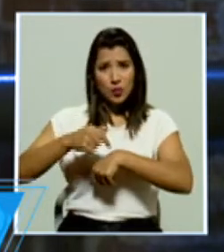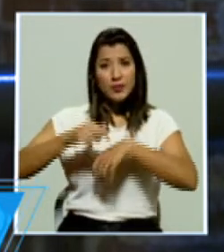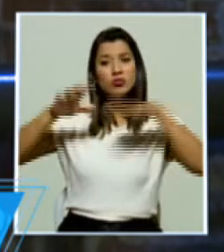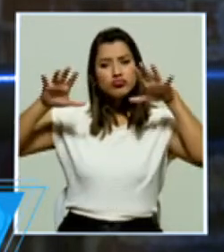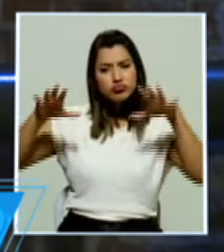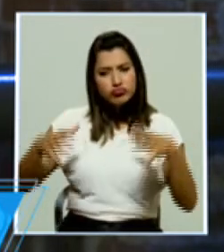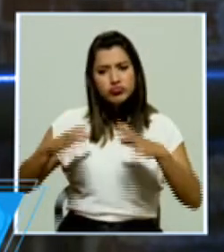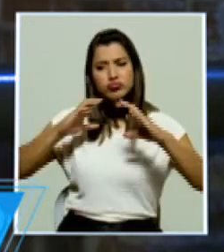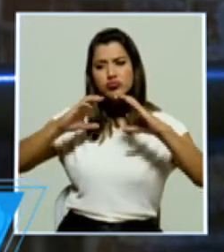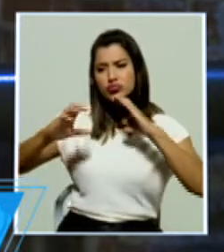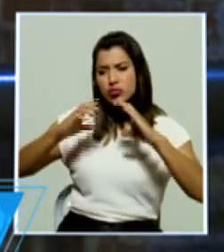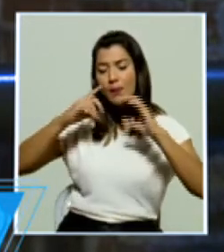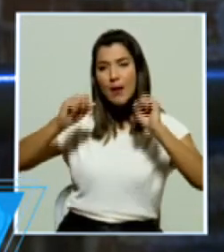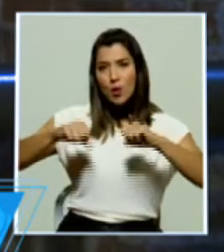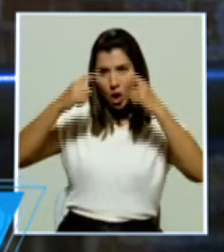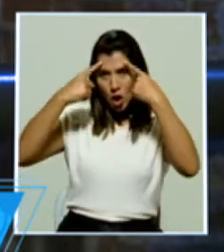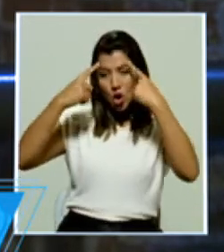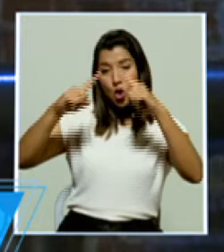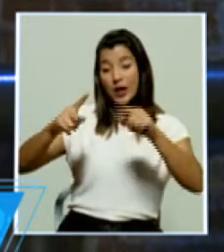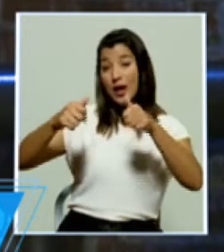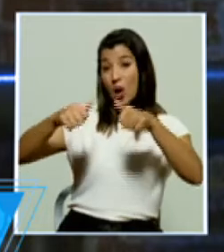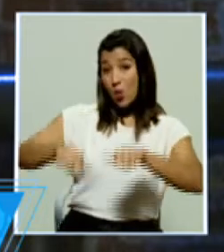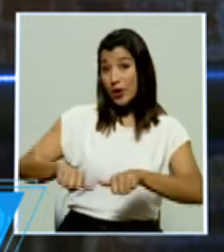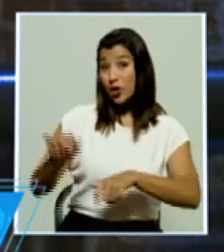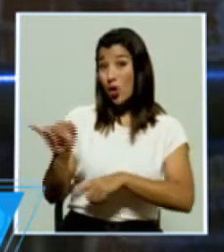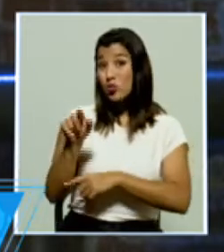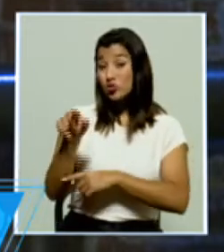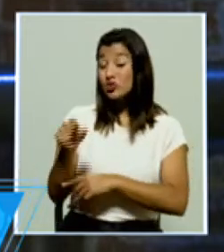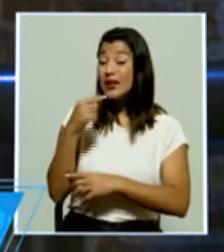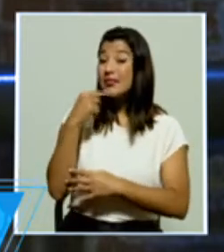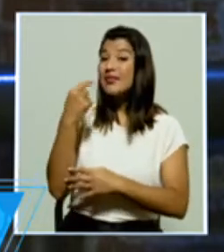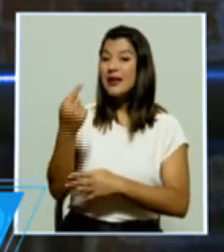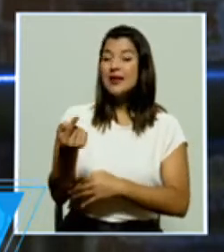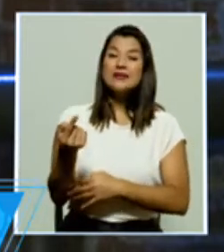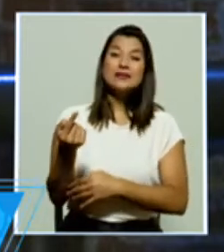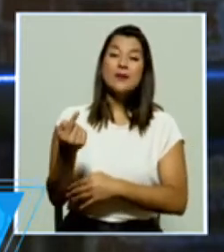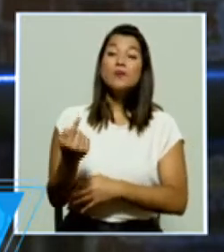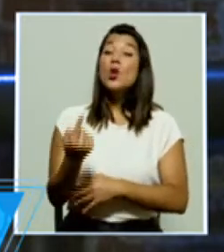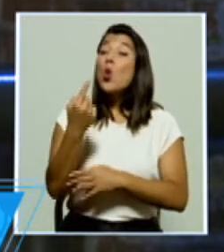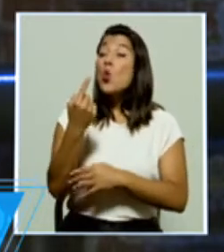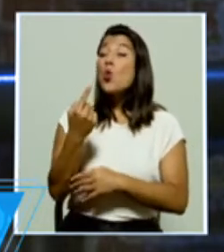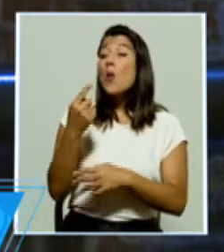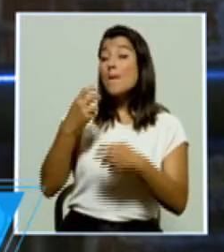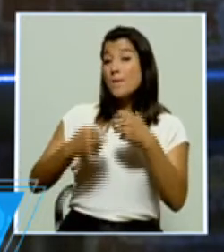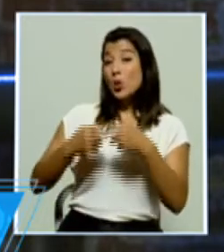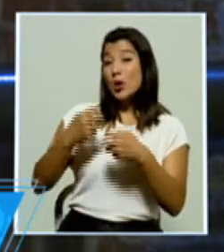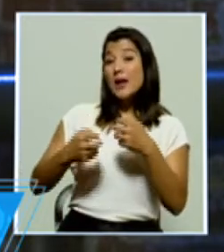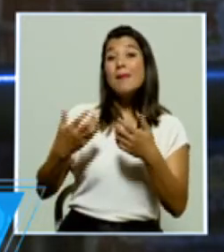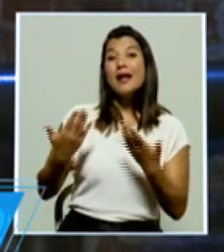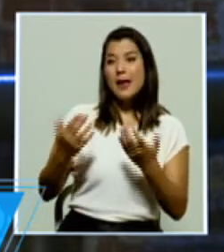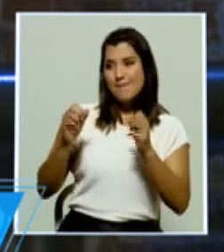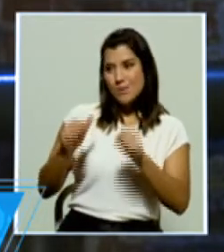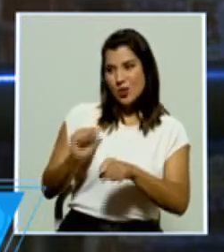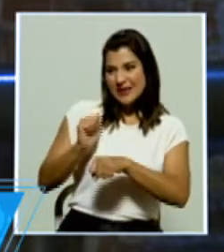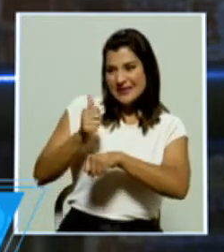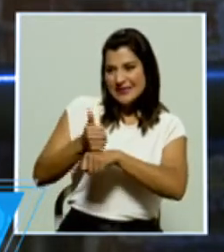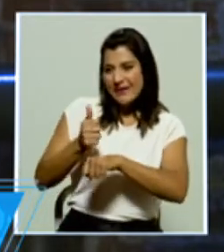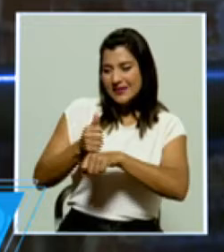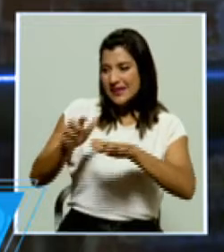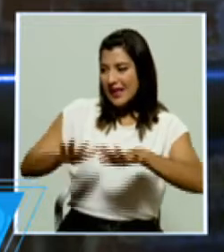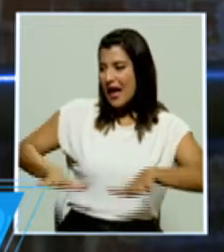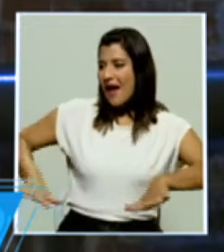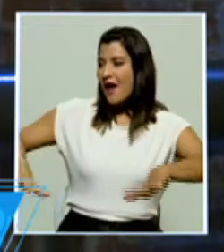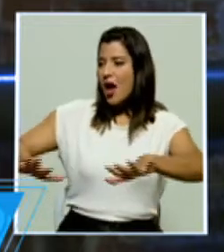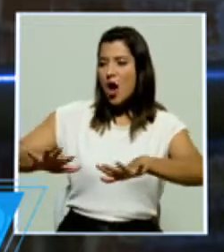generar posibilidades de llegar a distintos acuerdos. Como usted muy bien señala, una de las grandes dificultades era la creación de un ambiente de confianza, porque